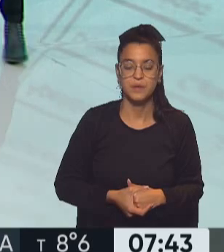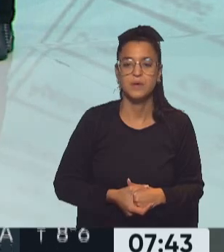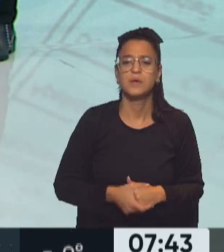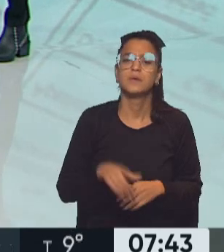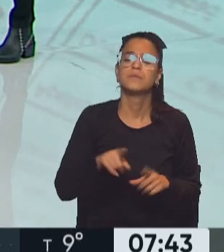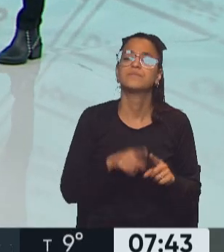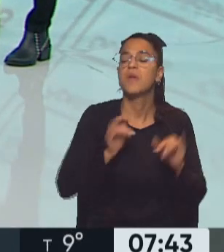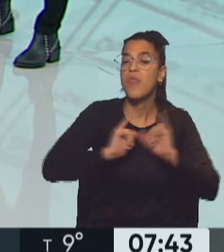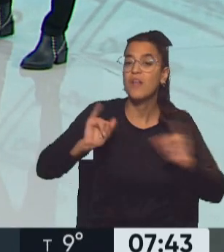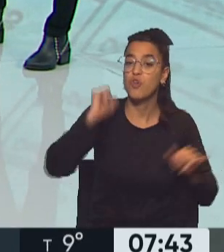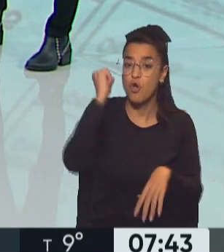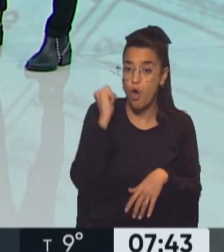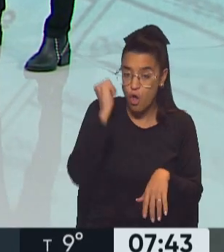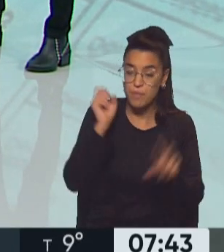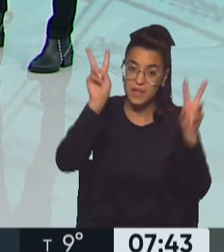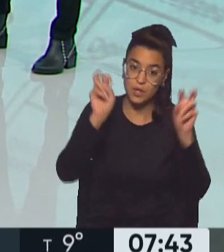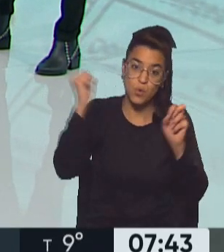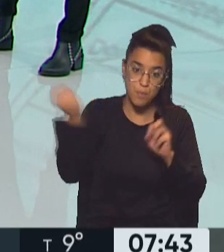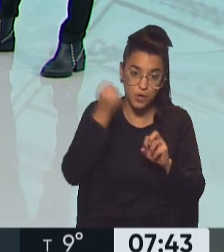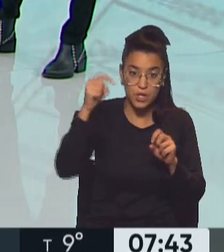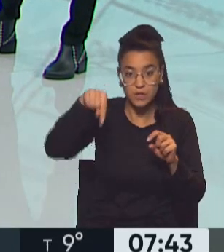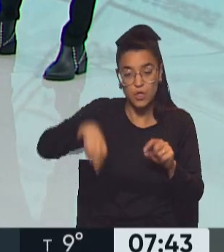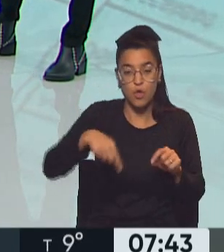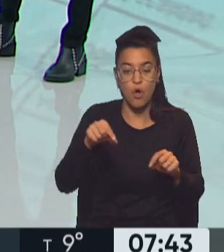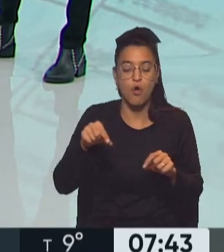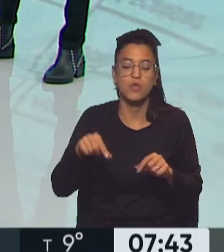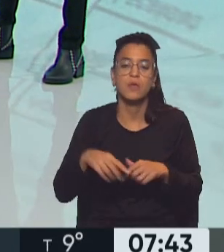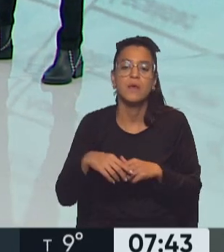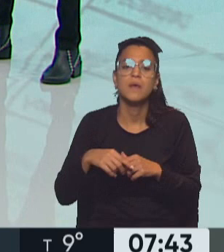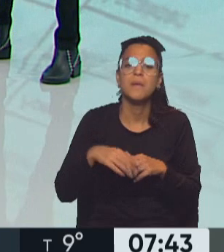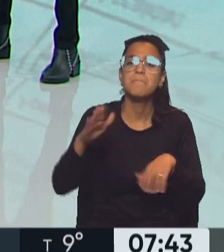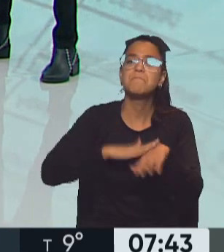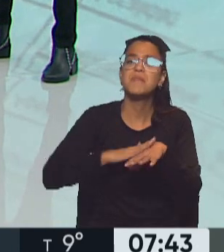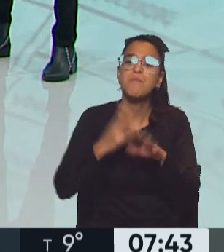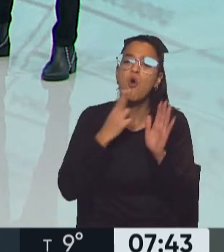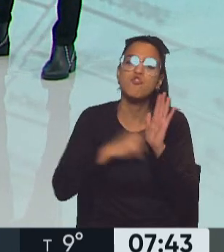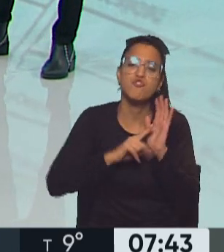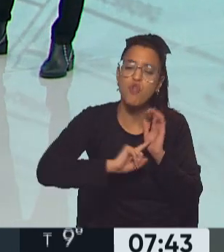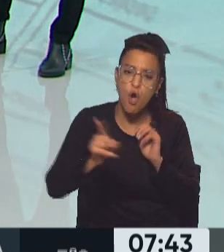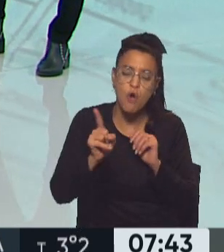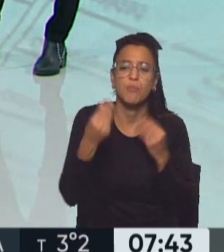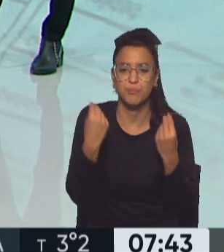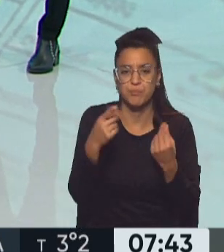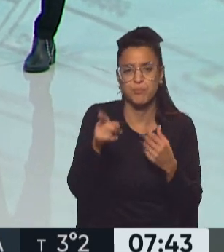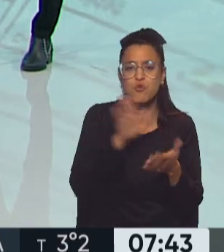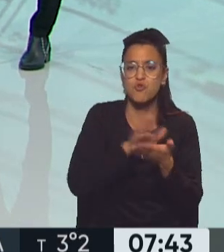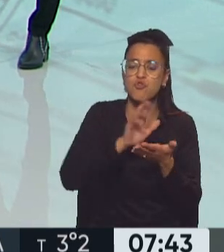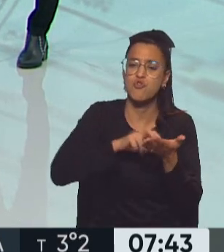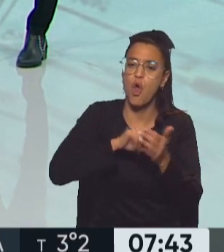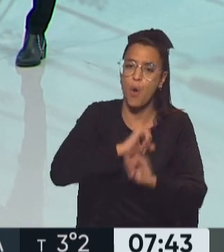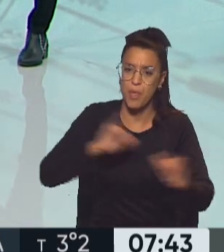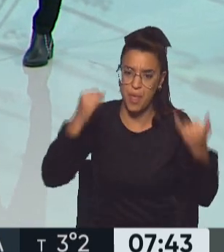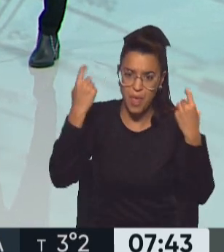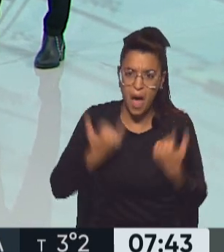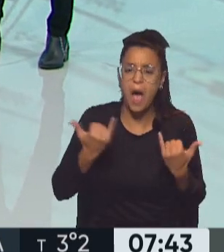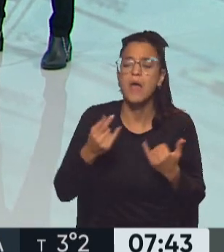El dato de la economía es uno de los títulos de la jornada de los últimos minutos y tiene que ver con el mínimo no imponible porque hay novedades. Atención, Florencia